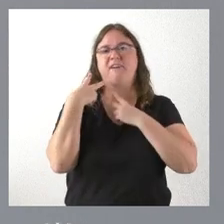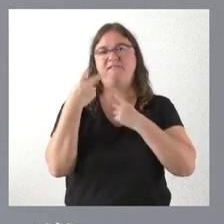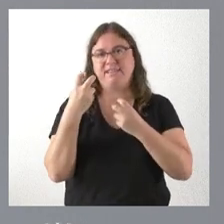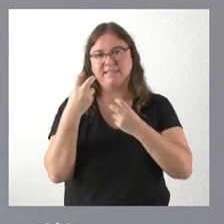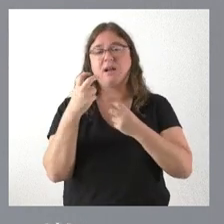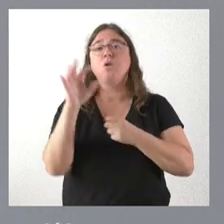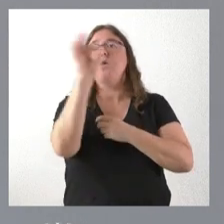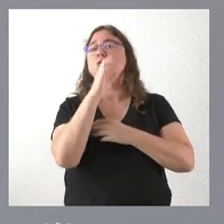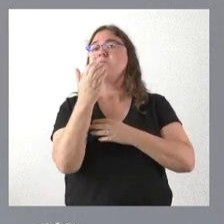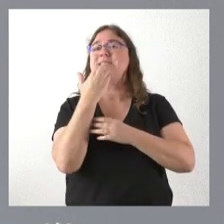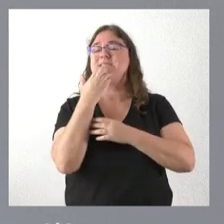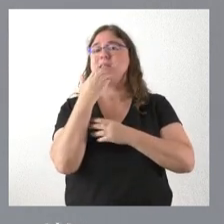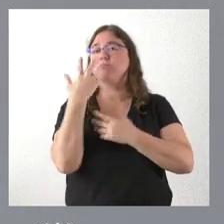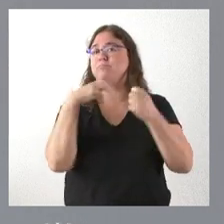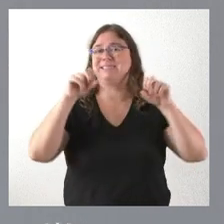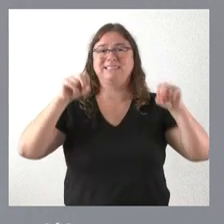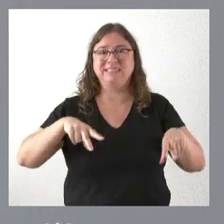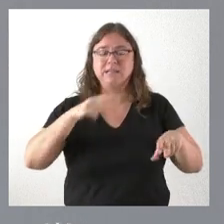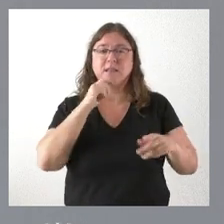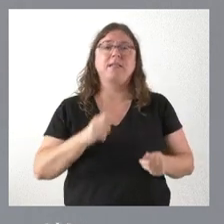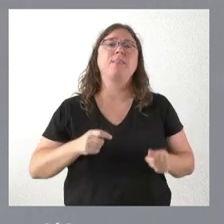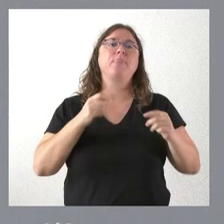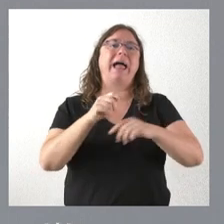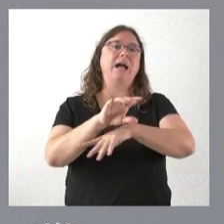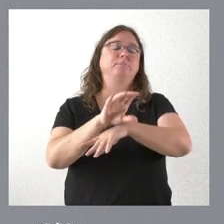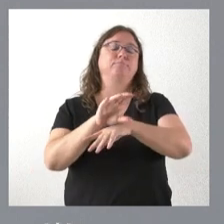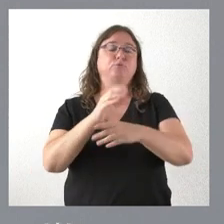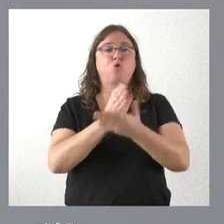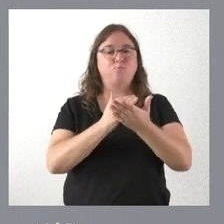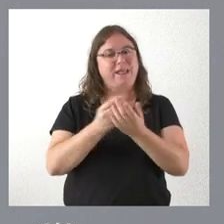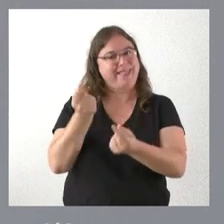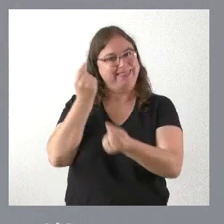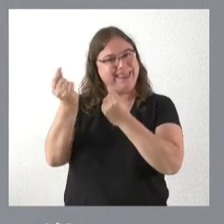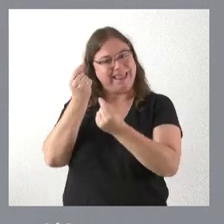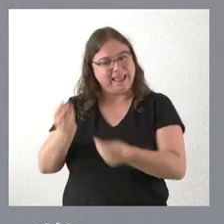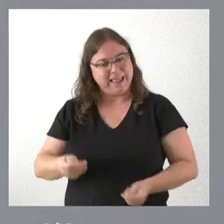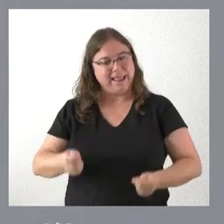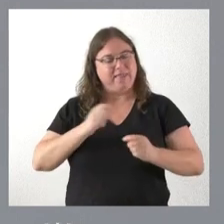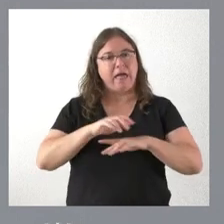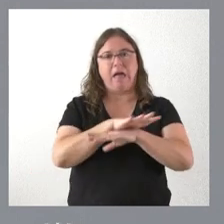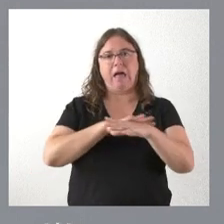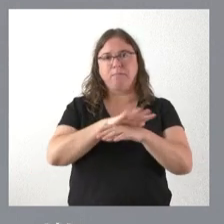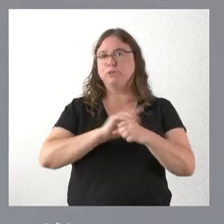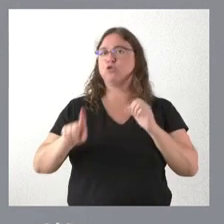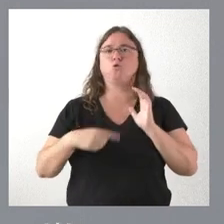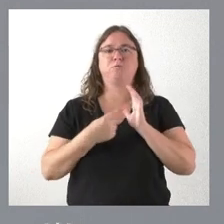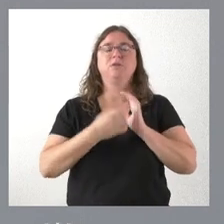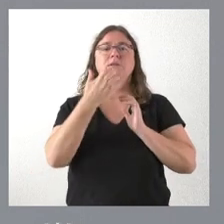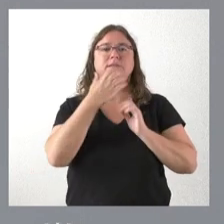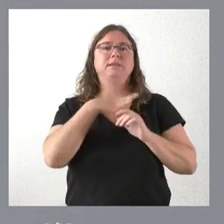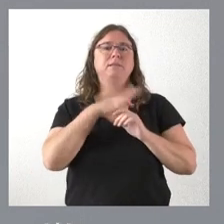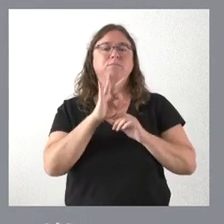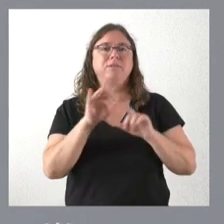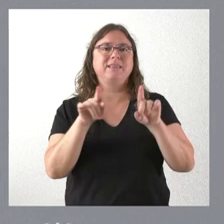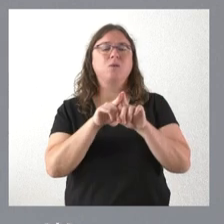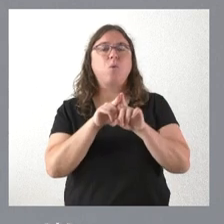o sin convocarlo pues entregar a las comunidades autónomas una información muy detallada de todos estos ámbitos que nos permitiera pues recuperar